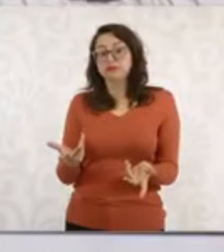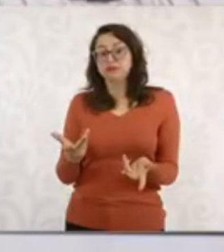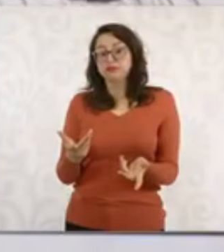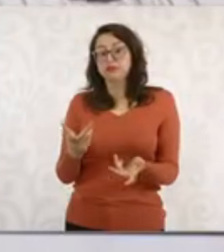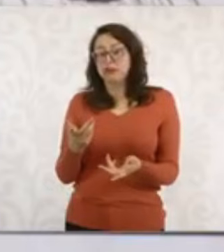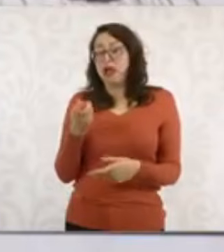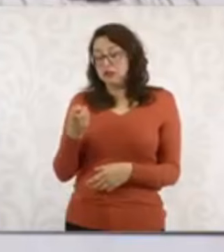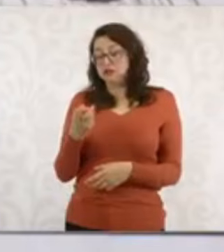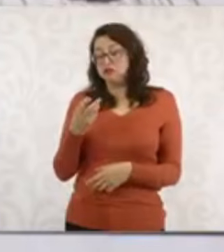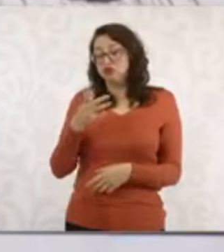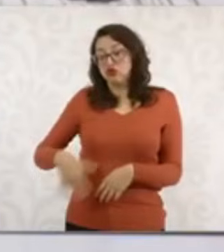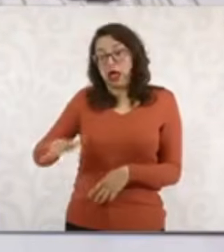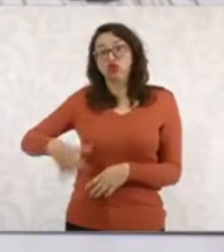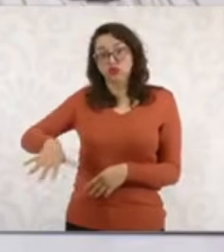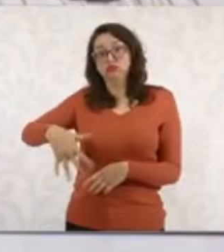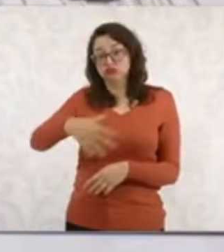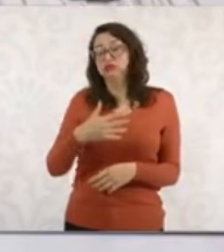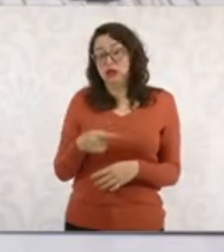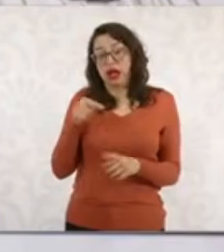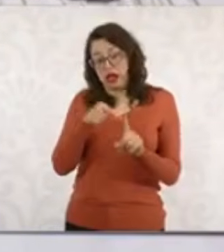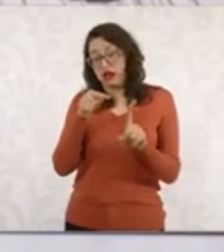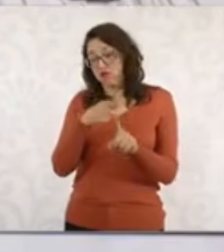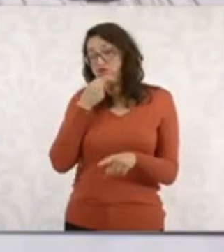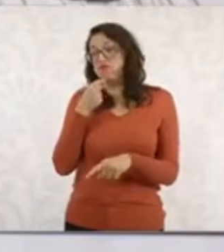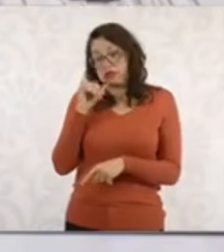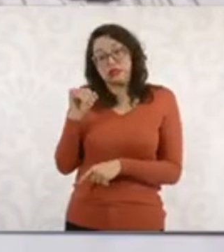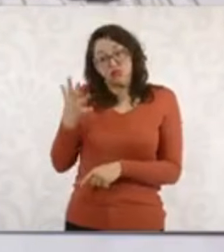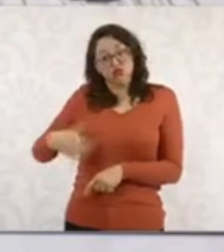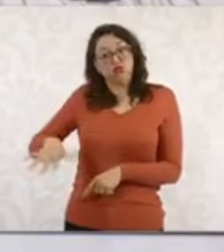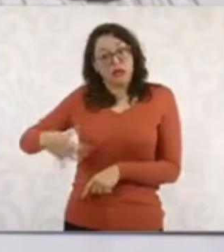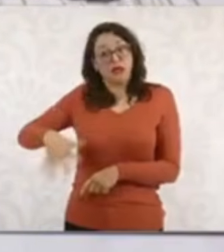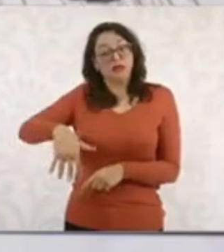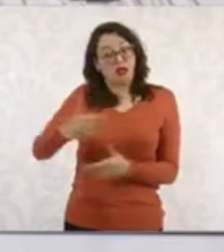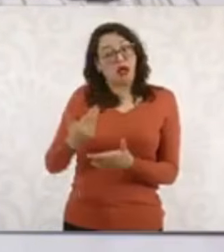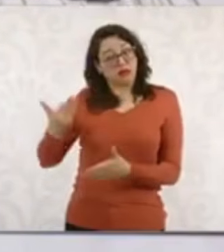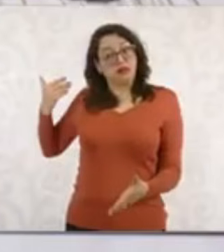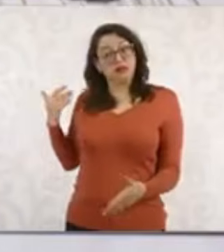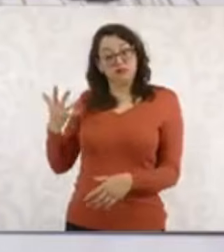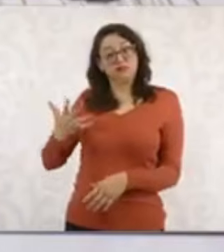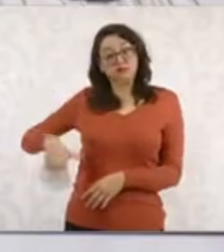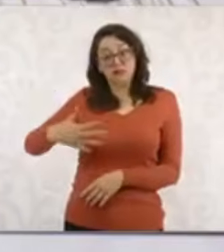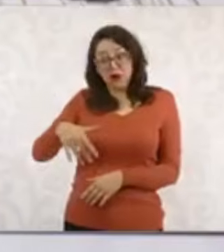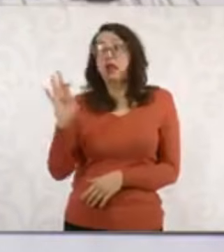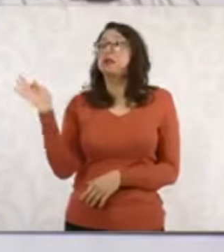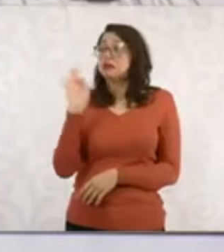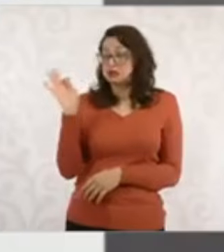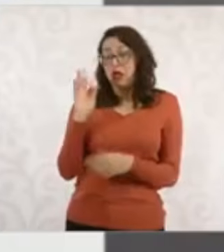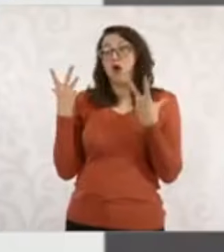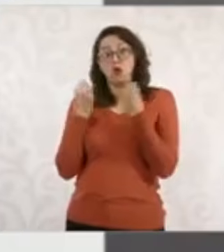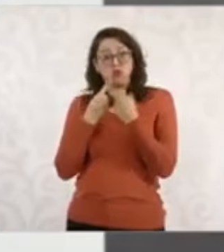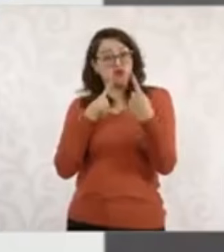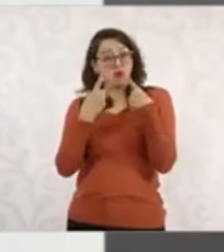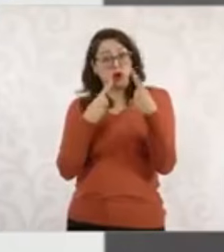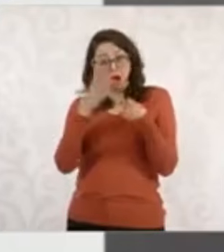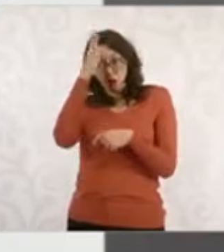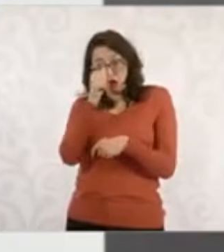operativos buscando a esta persona, eso sí. Que fueron operativos con alguna autoridad de Estados Unidos, eso